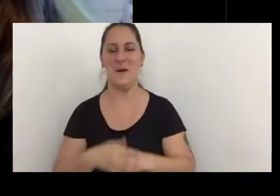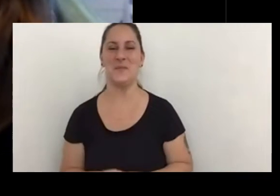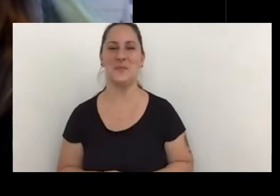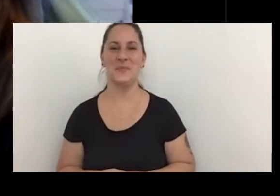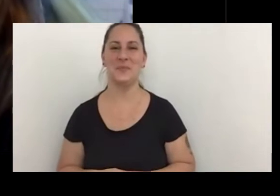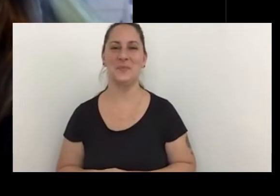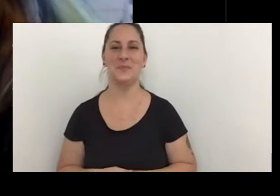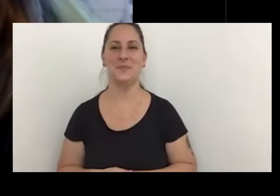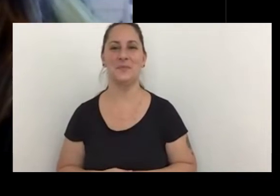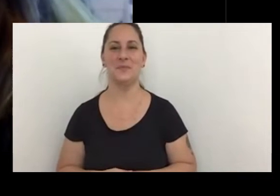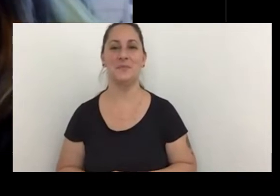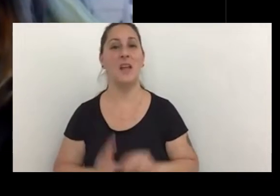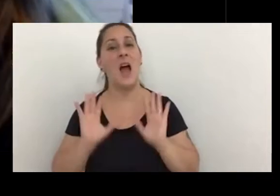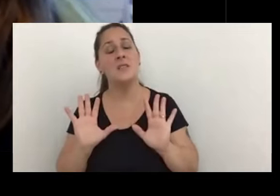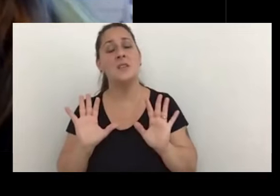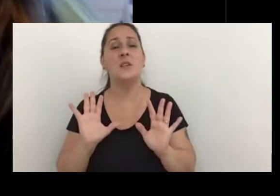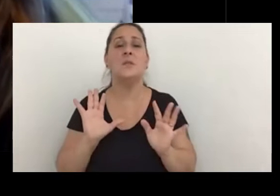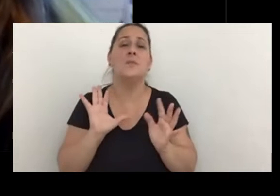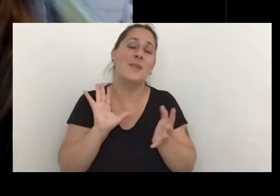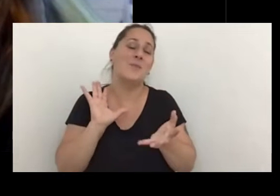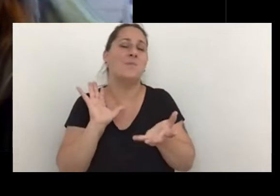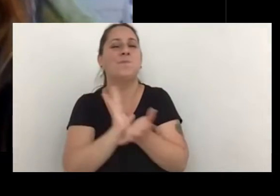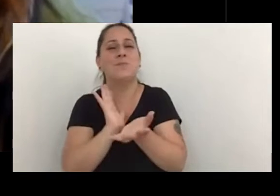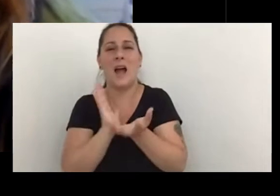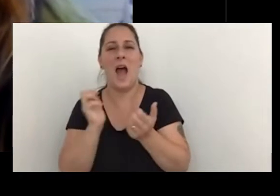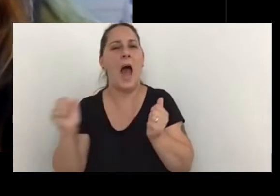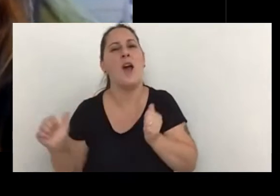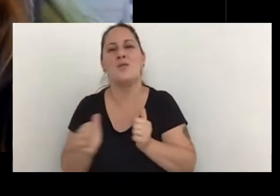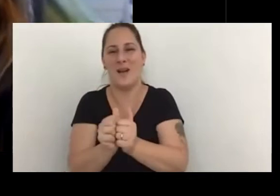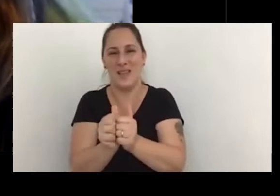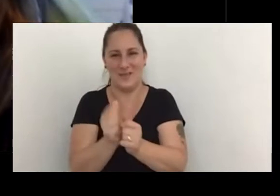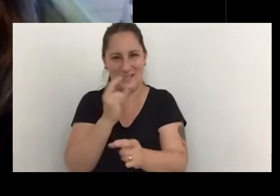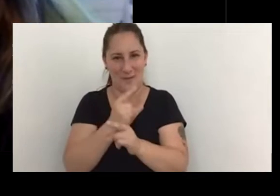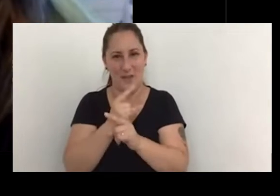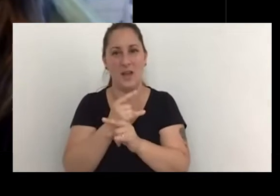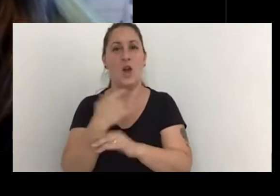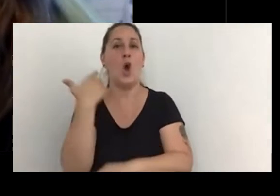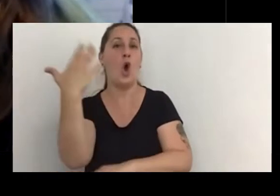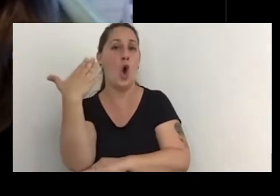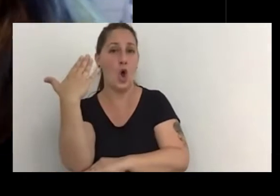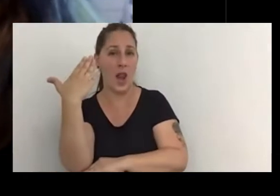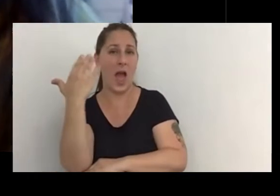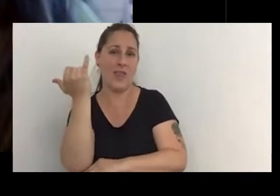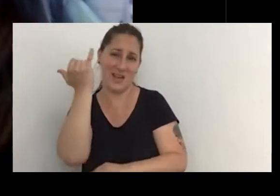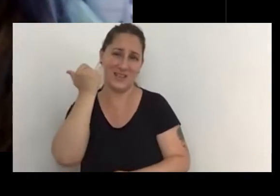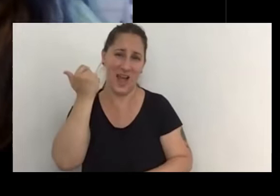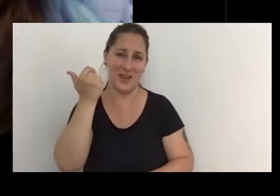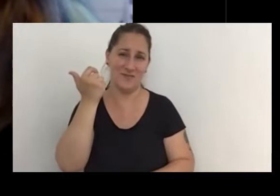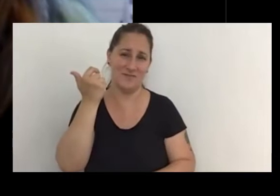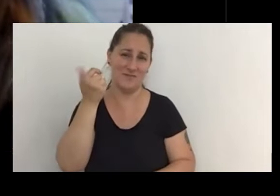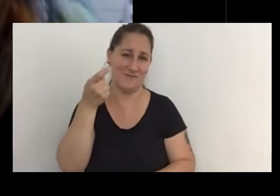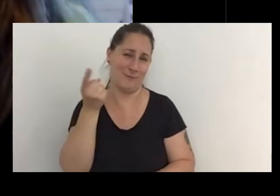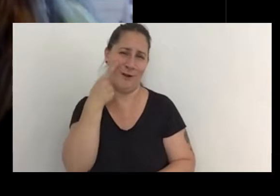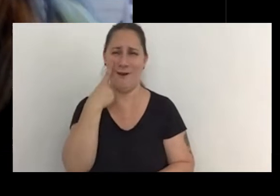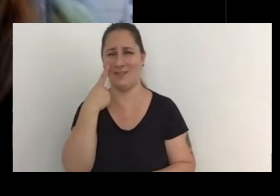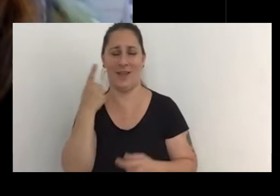así de una manera u otra acompañarnos. En cuanto a la jornada, la modalidad de la jornada ya creo que están súper cancheros, saben